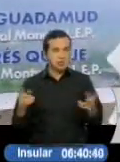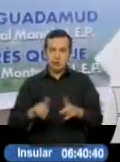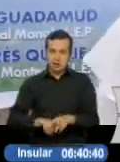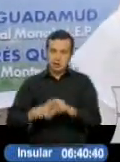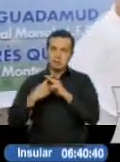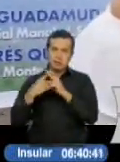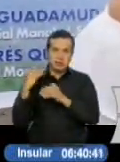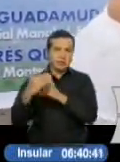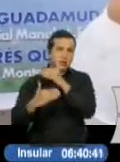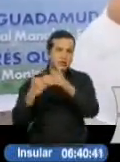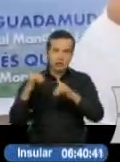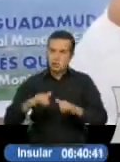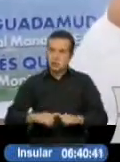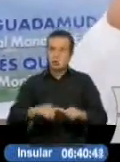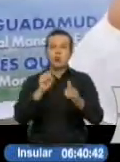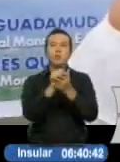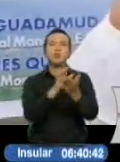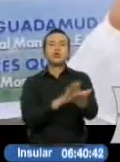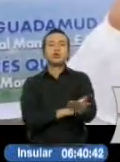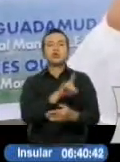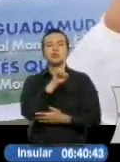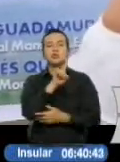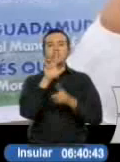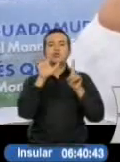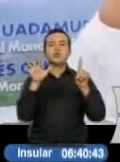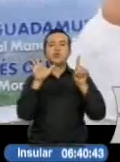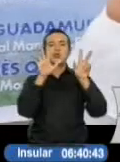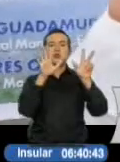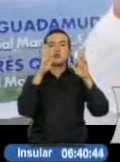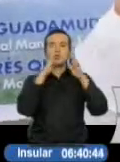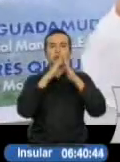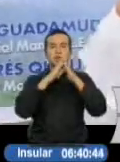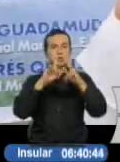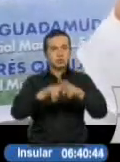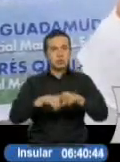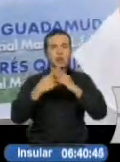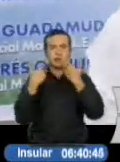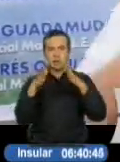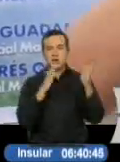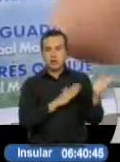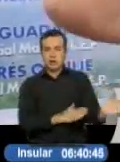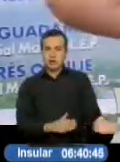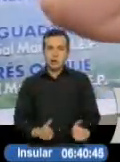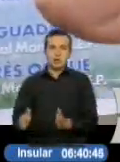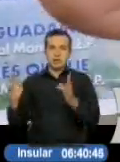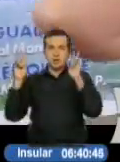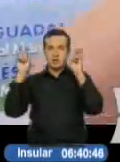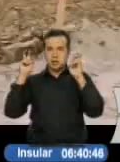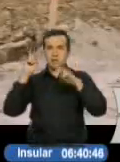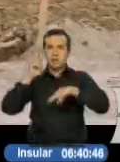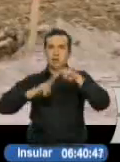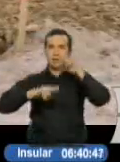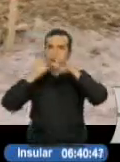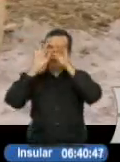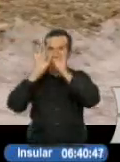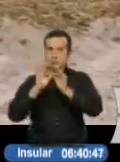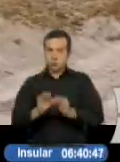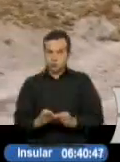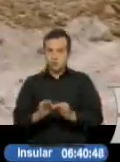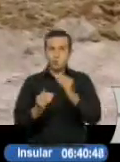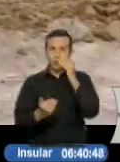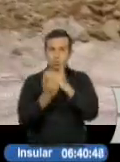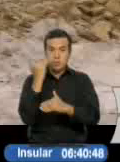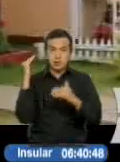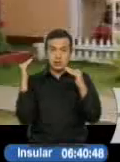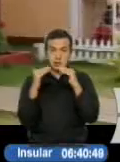con el proyecto de 168 viviendas que ya estaban también planificadas en el marco del plan Reconstruye. Las nuevas